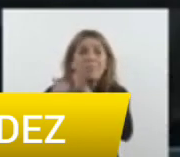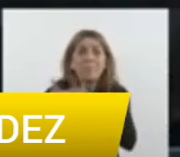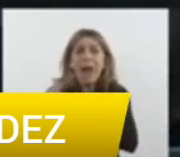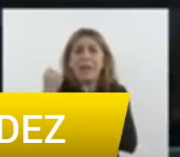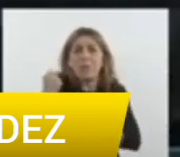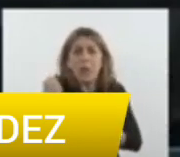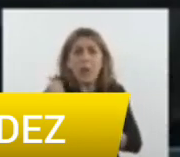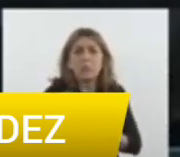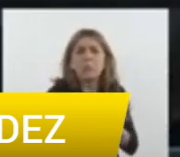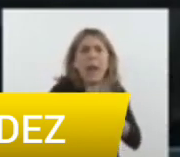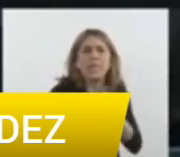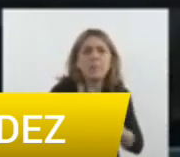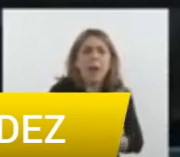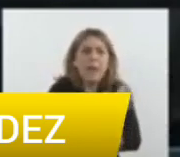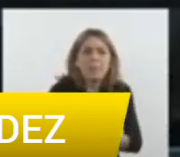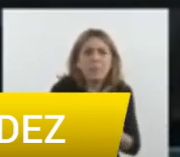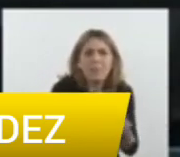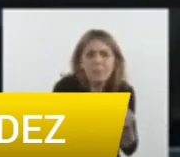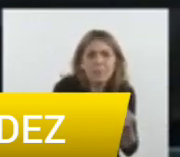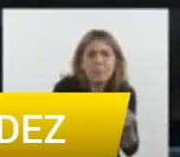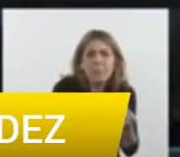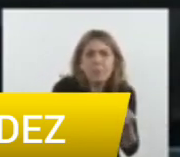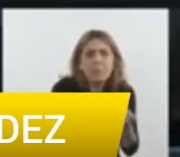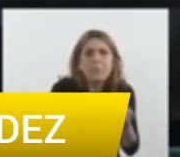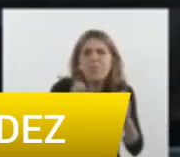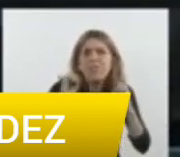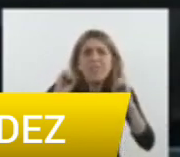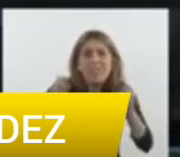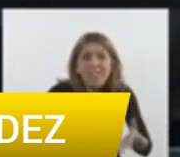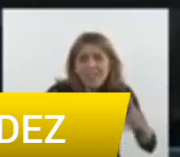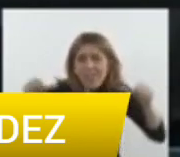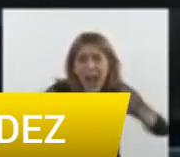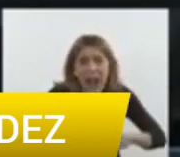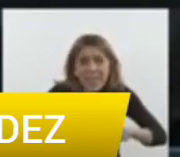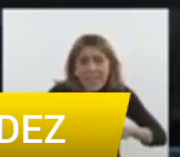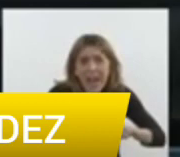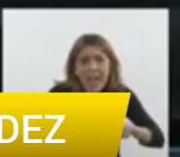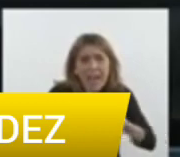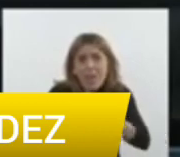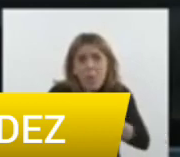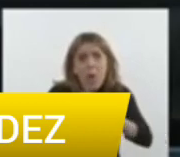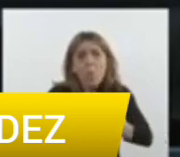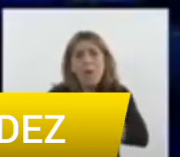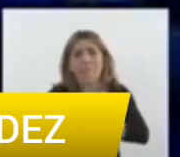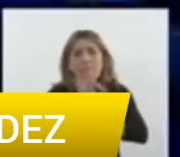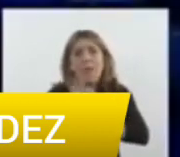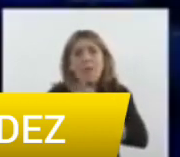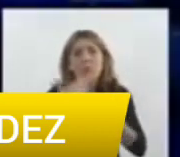tiemblen y caigan frente a un virus. Muchas gracias.